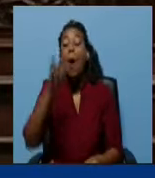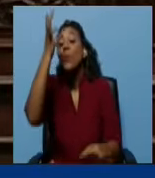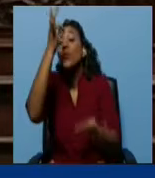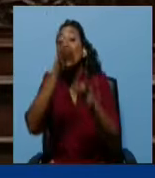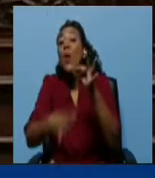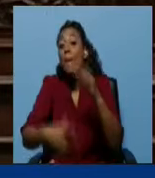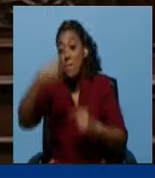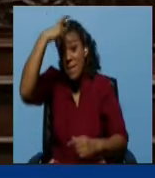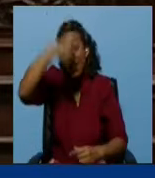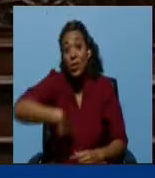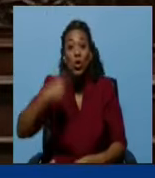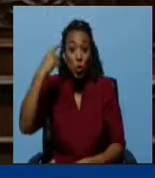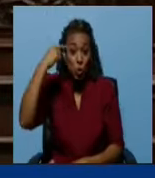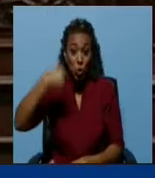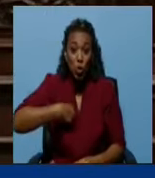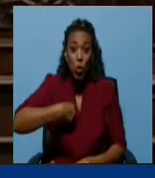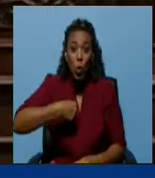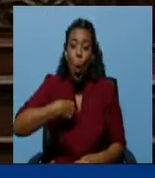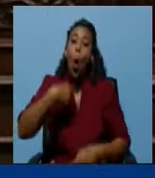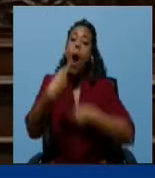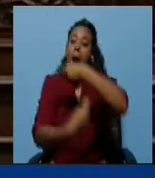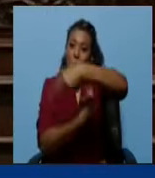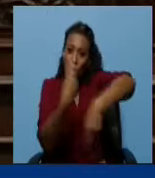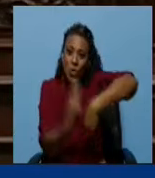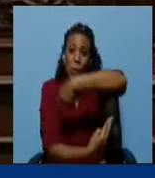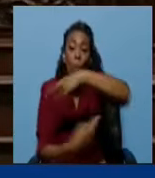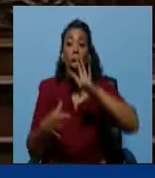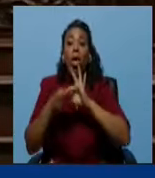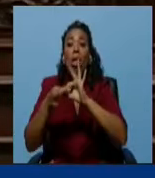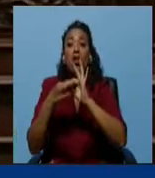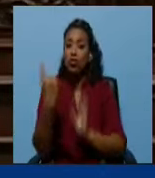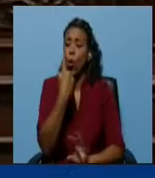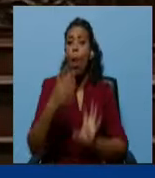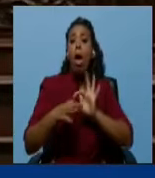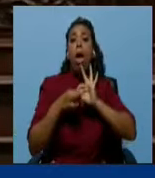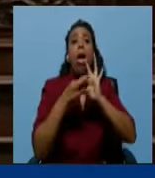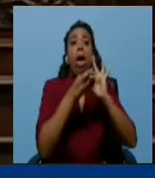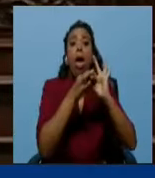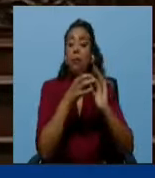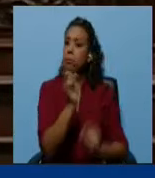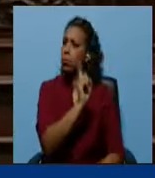Afortunadamente, esta revolución fue hecha para no depender de nadie.